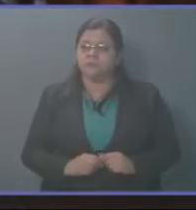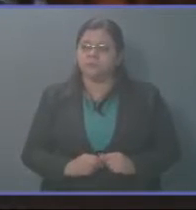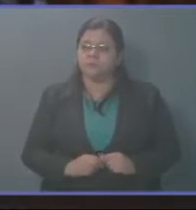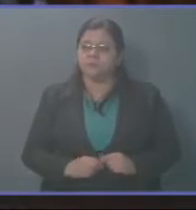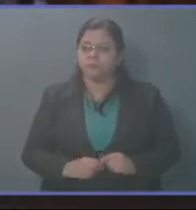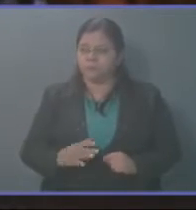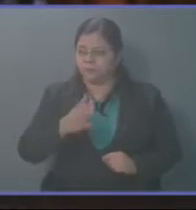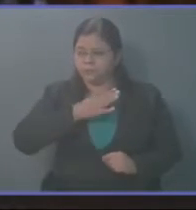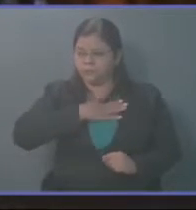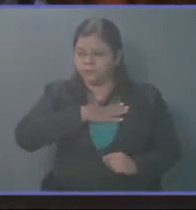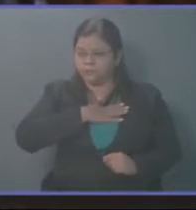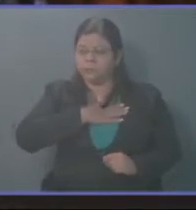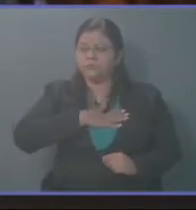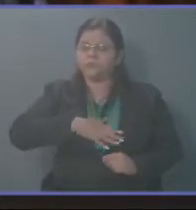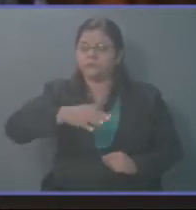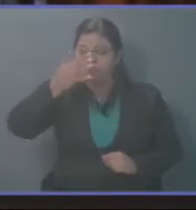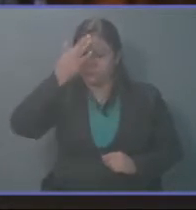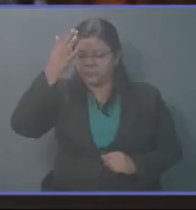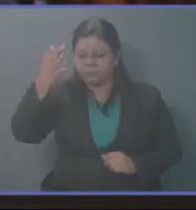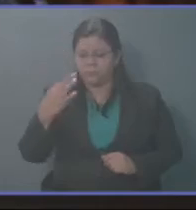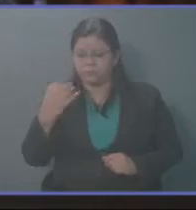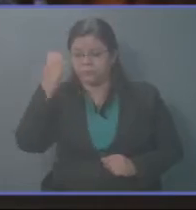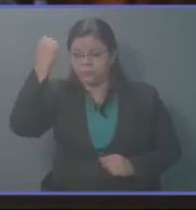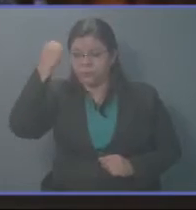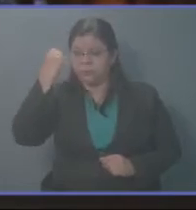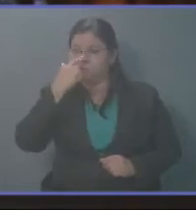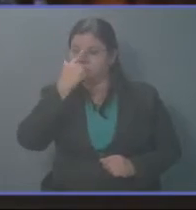Creo que es importante